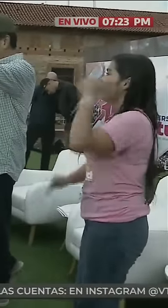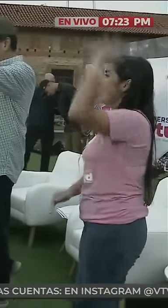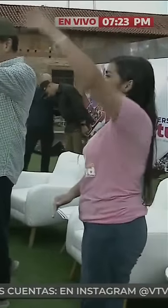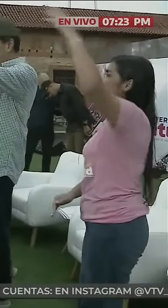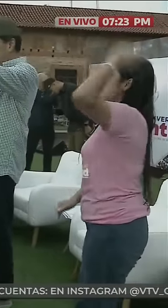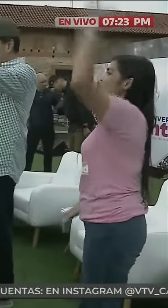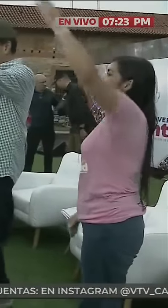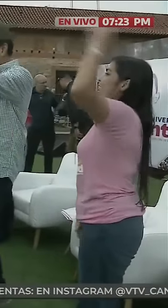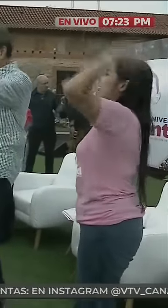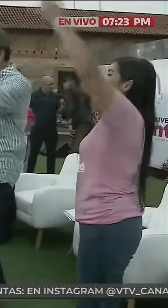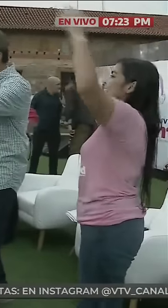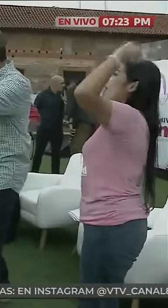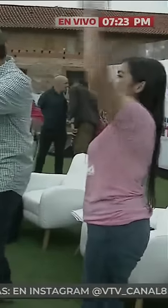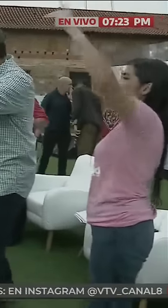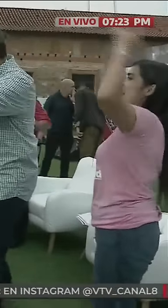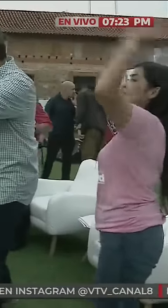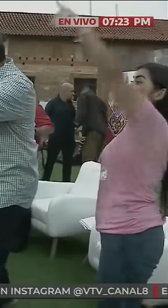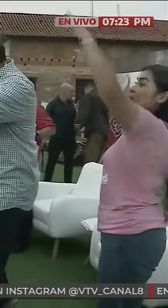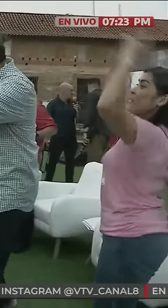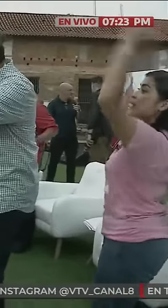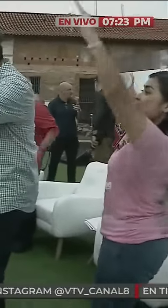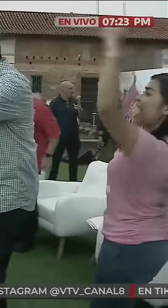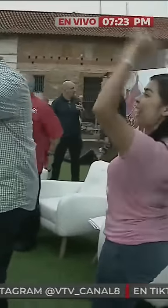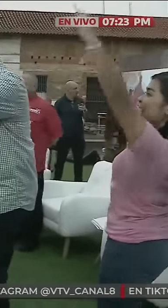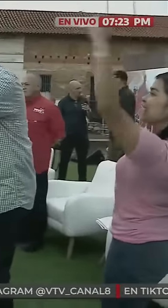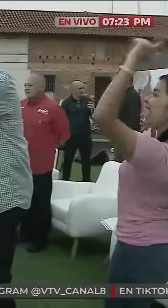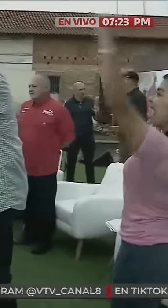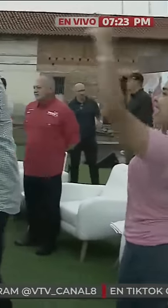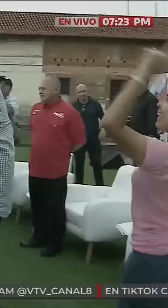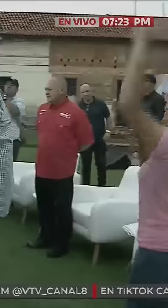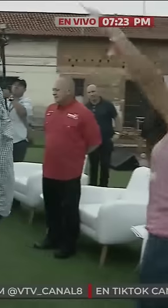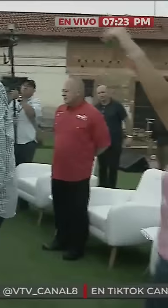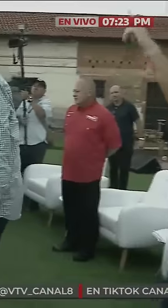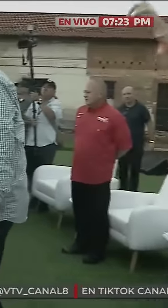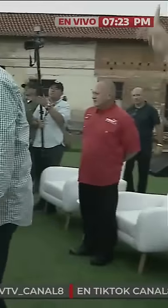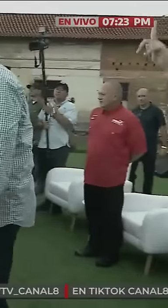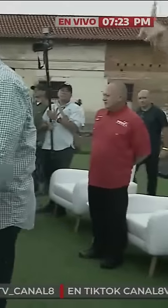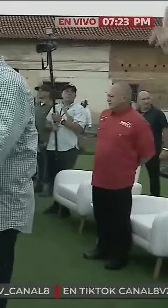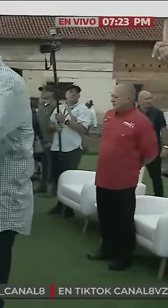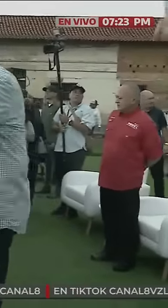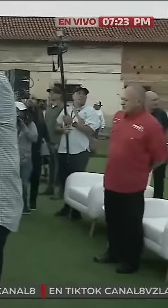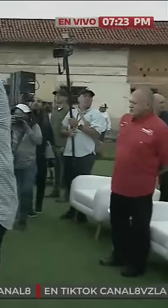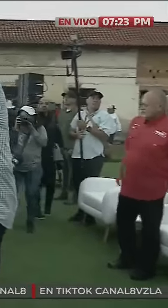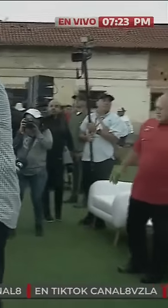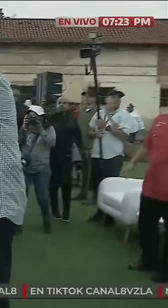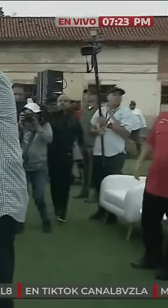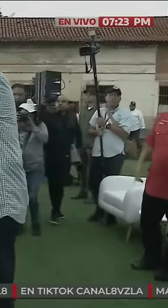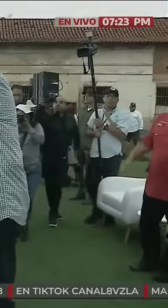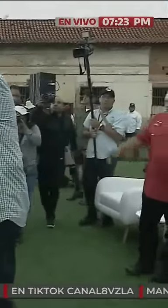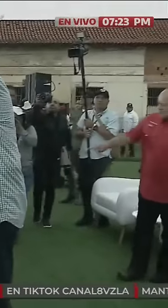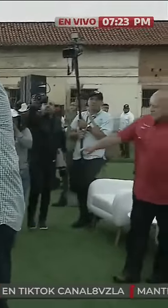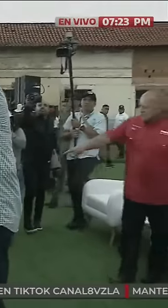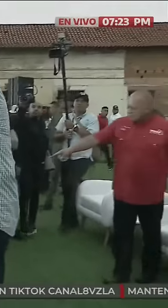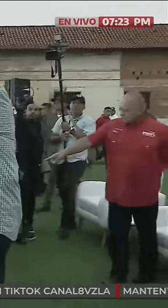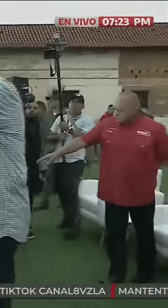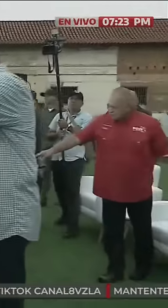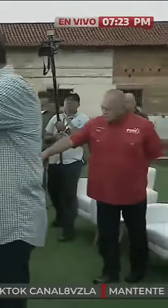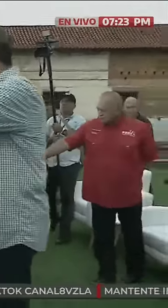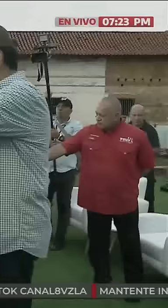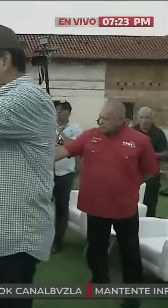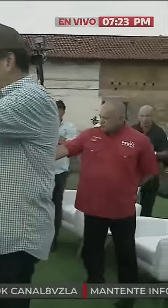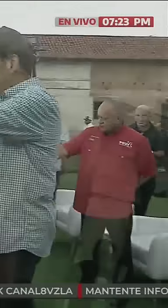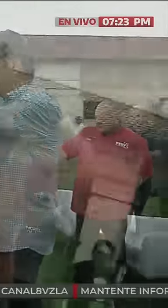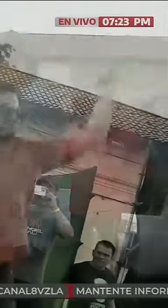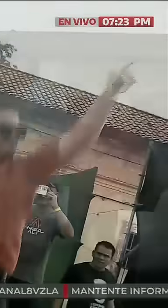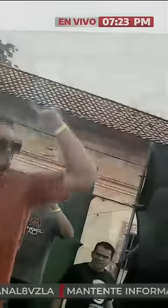socialista y antiimperialista, juventud socialista y antiimperialista. Los socialistas la mano para arriba.